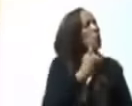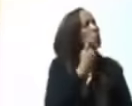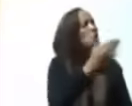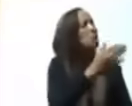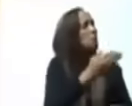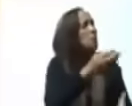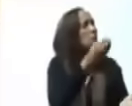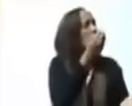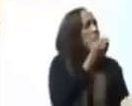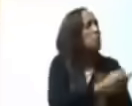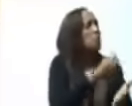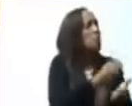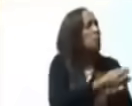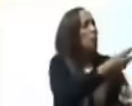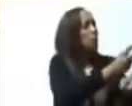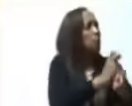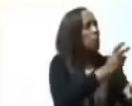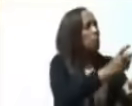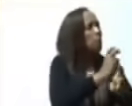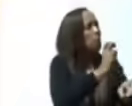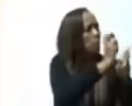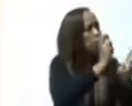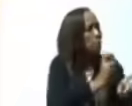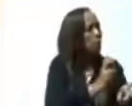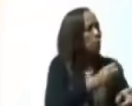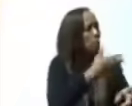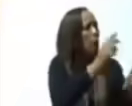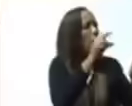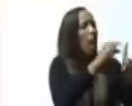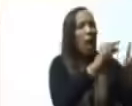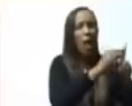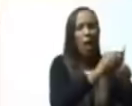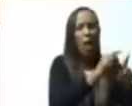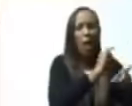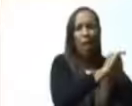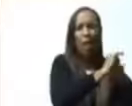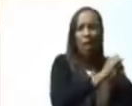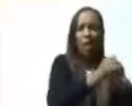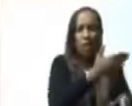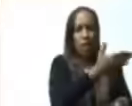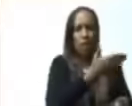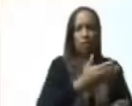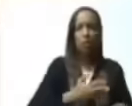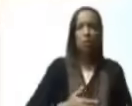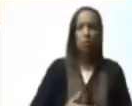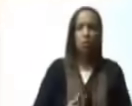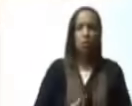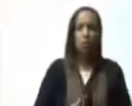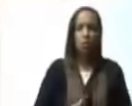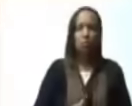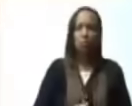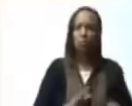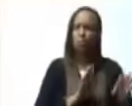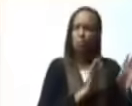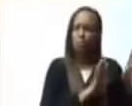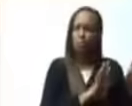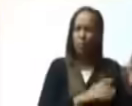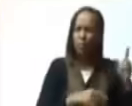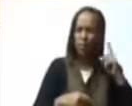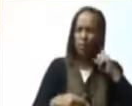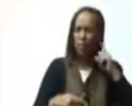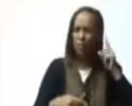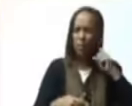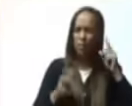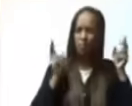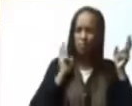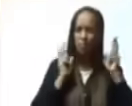poco se está planteando en esa ley de Bono utilizar de esos fondos para hacer